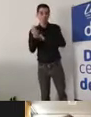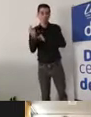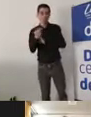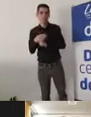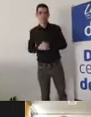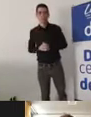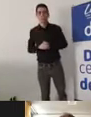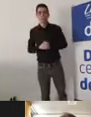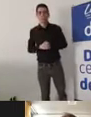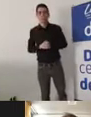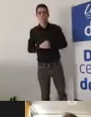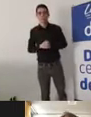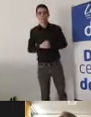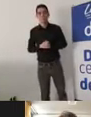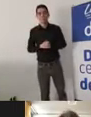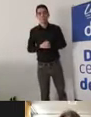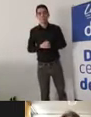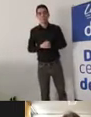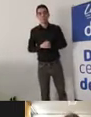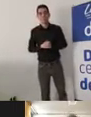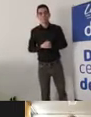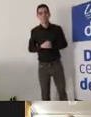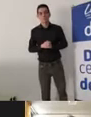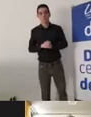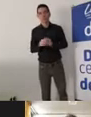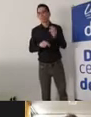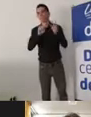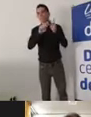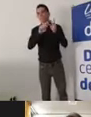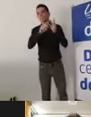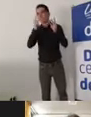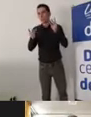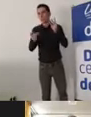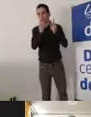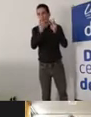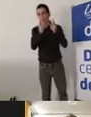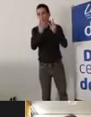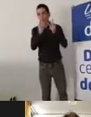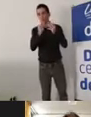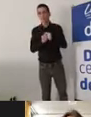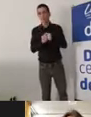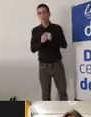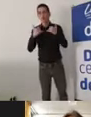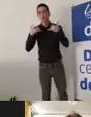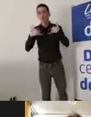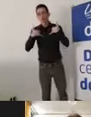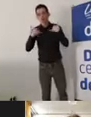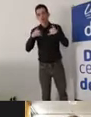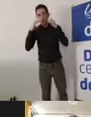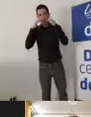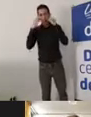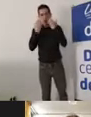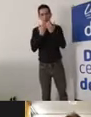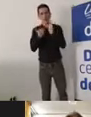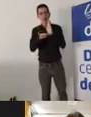Y la siguiente pregunta es, ¿cómo se construye ciudadanía juvenil? Este es un concepto que en Colombia hemos venido incorporando desde el año 2013.